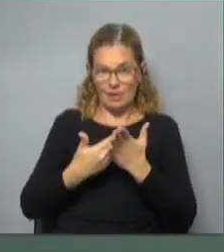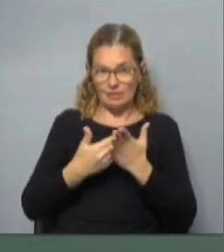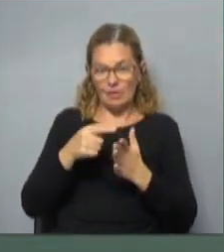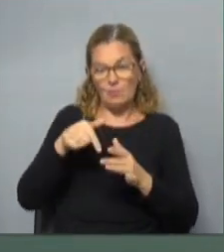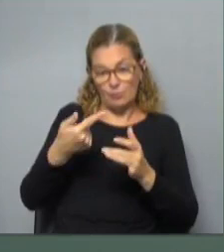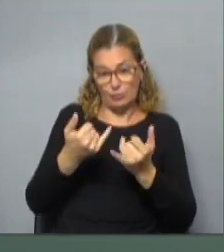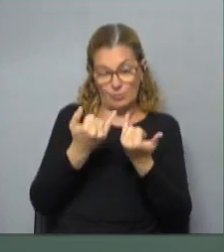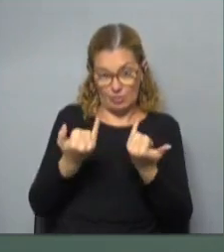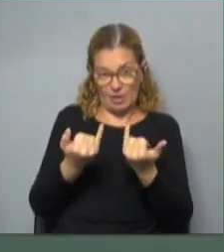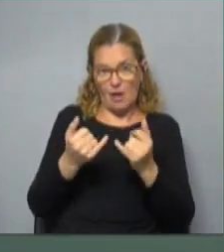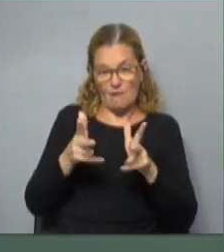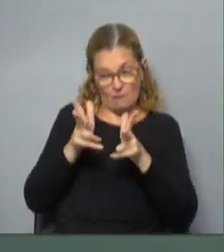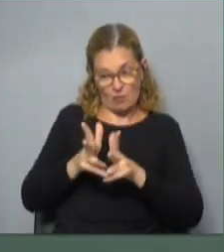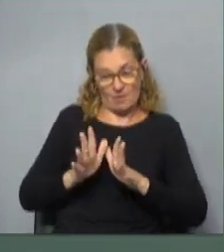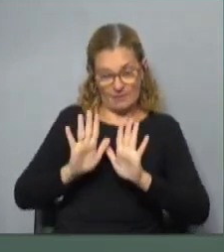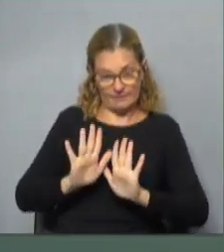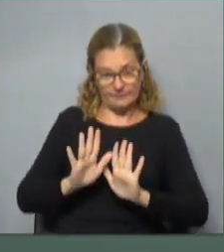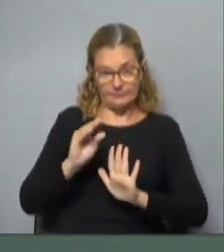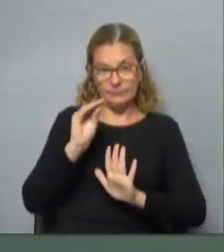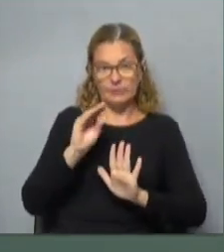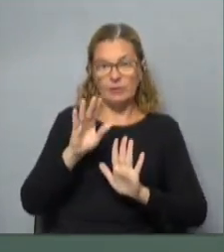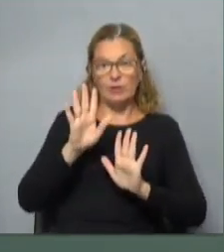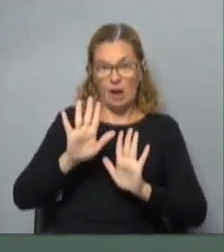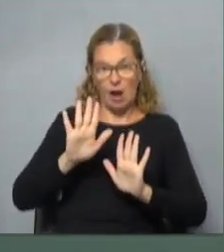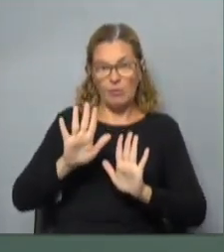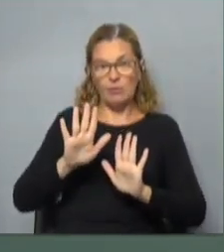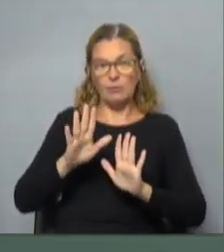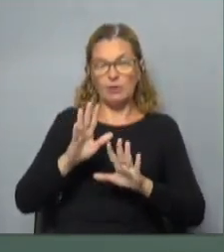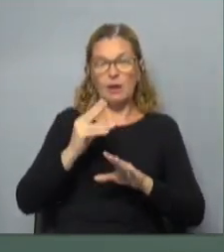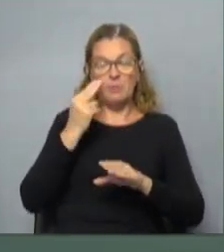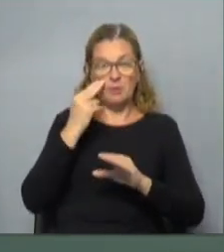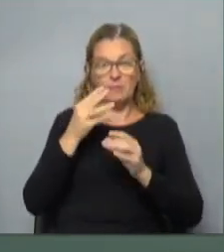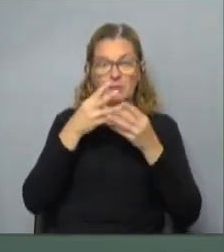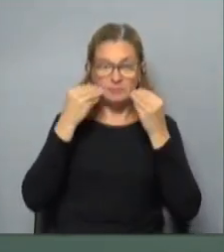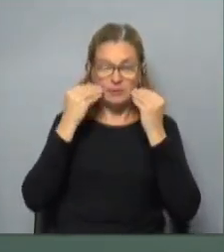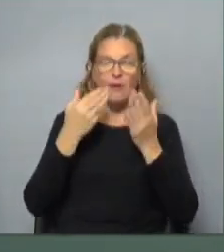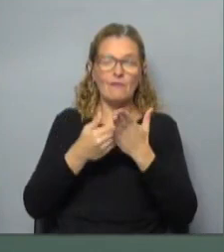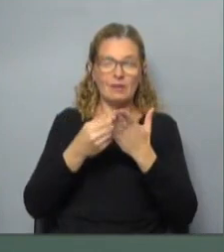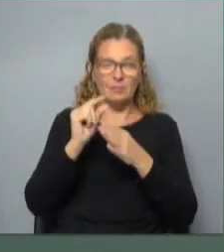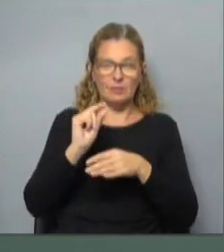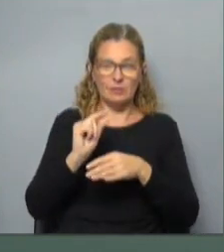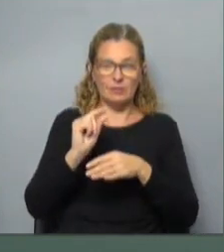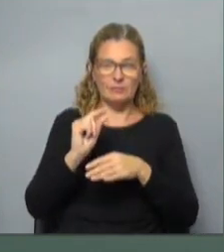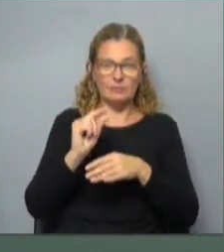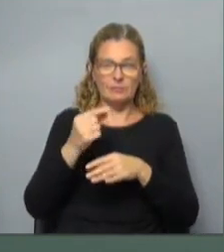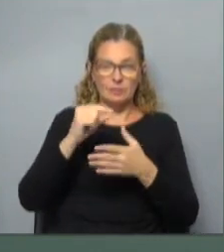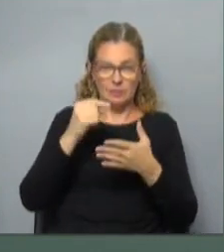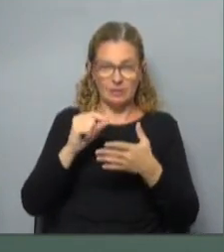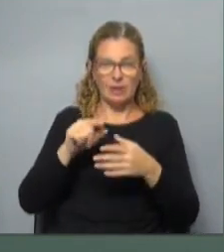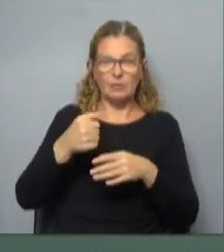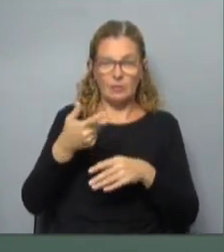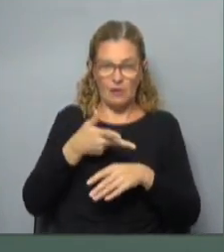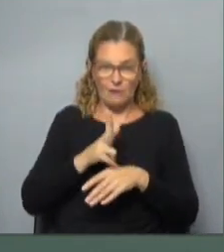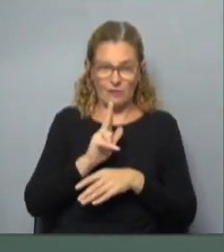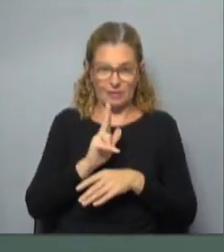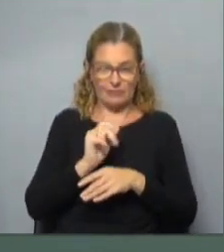próximos días será formal o sea todavía sigue vigente la emergencia sanitaria pero le queda muy poquito tenemos y natalia tiene algún detalle más sobre la fecha